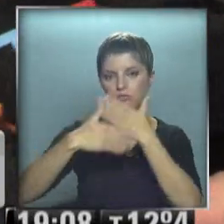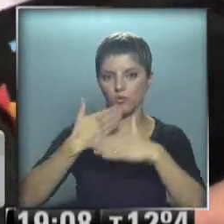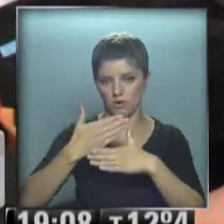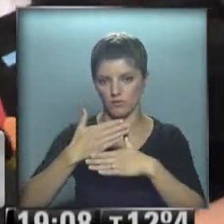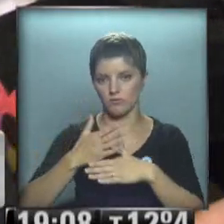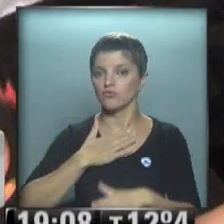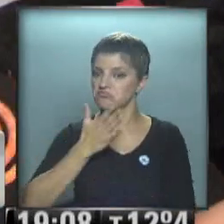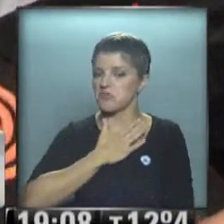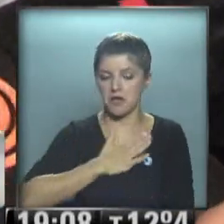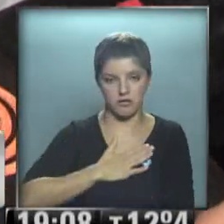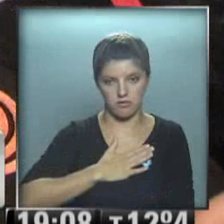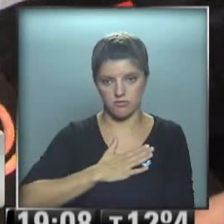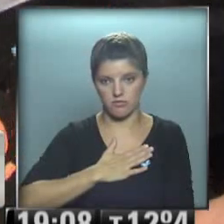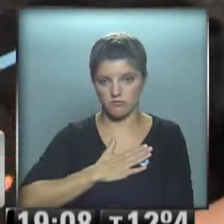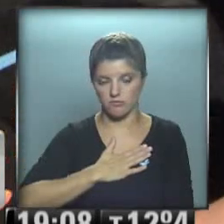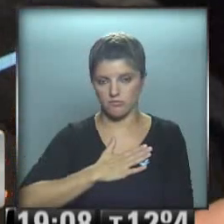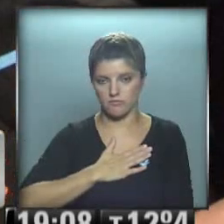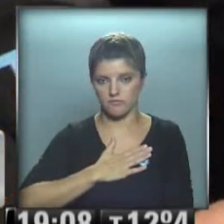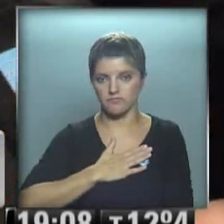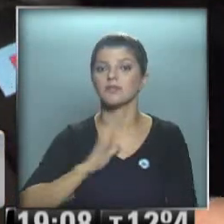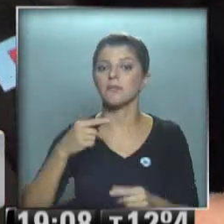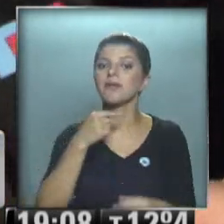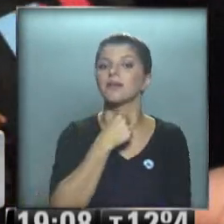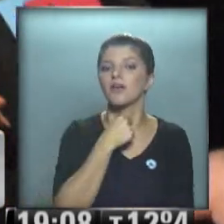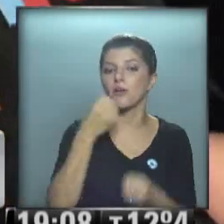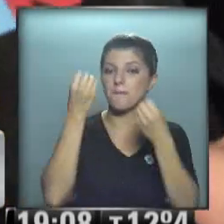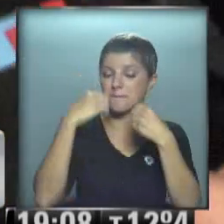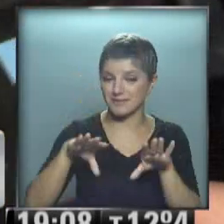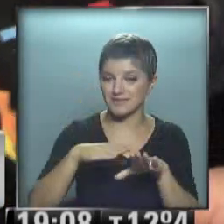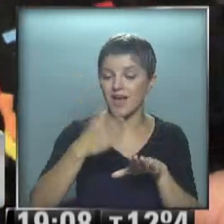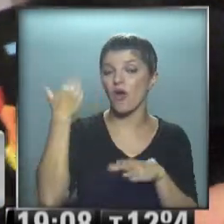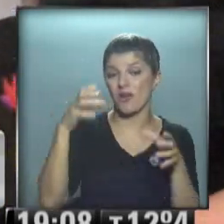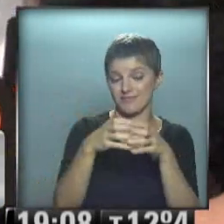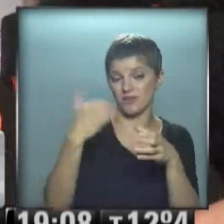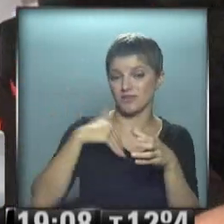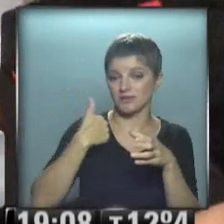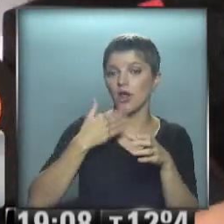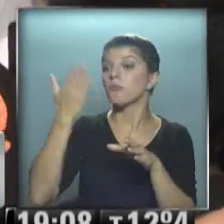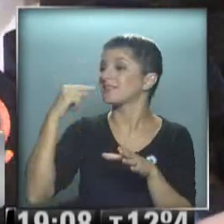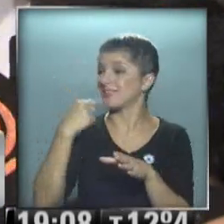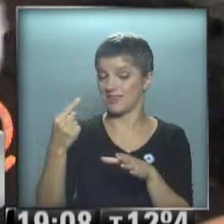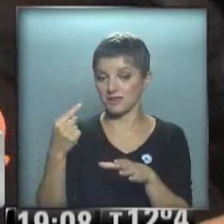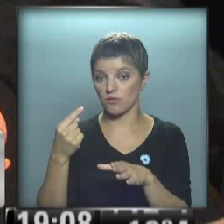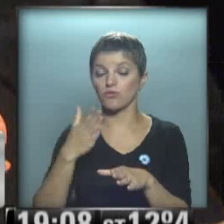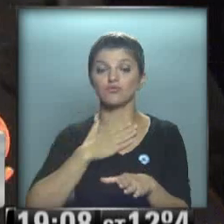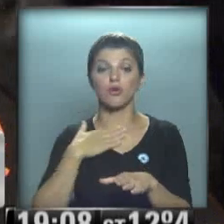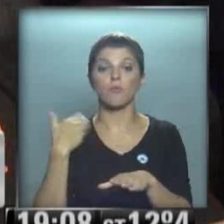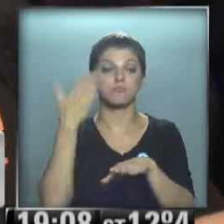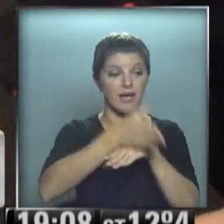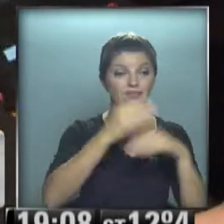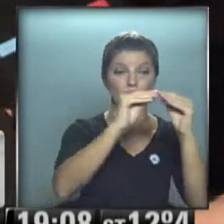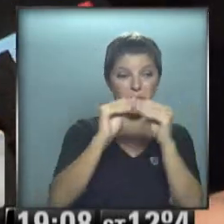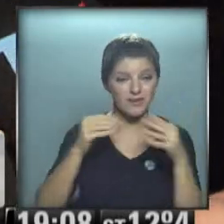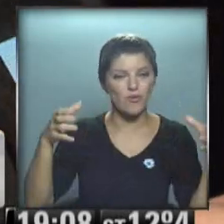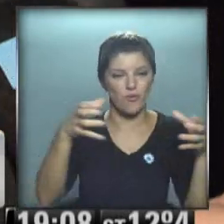Estoy tranquilo y con ganas de empezar con la selección. Como dije recién, cuando me presente con mi compañero